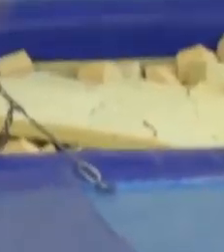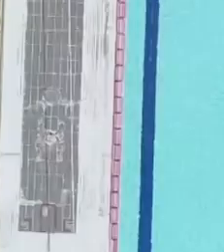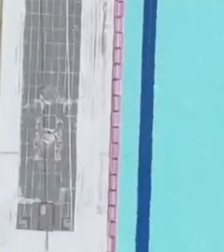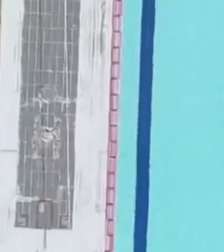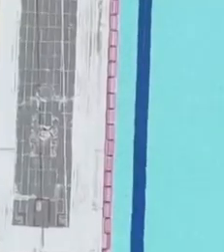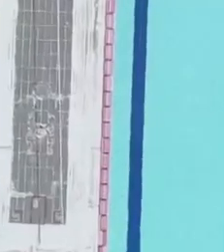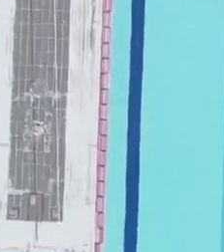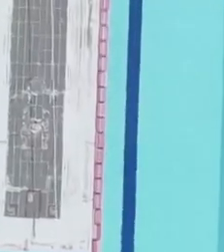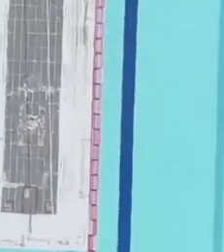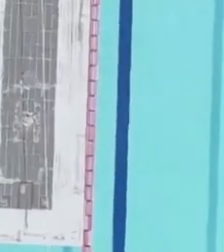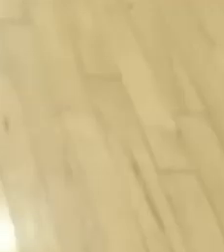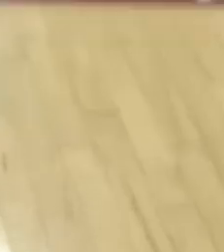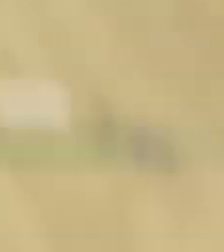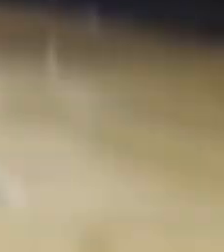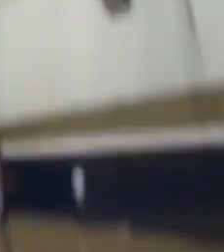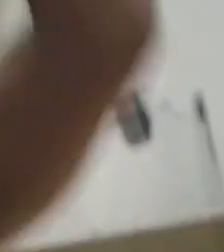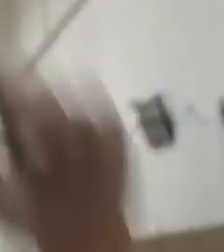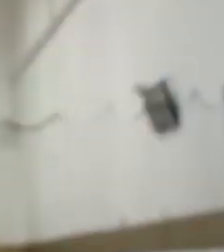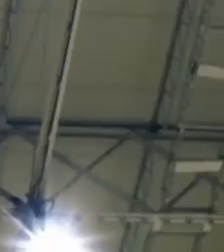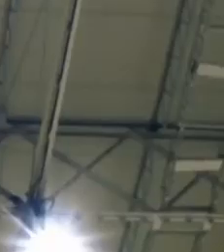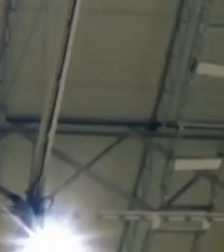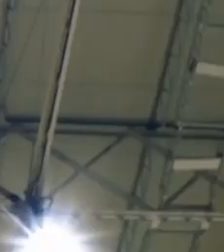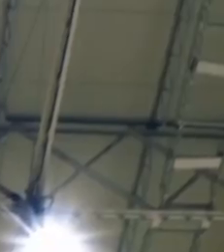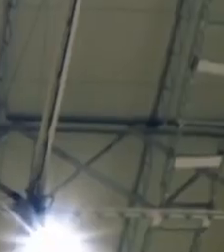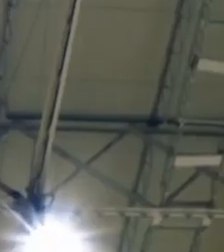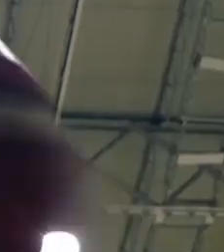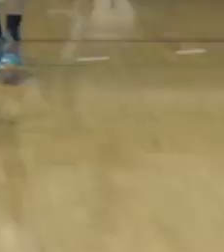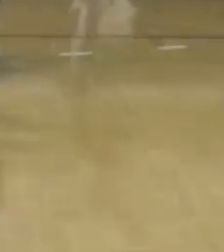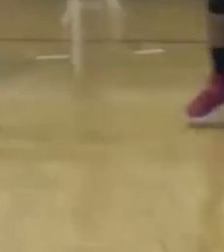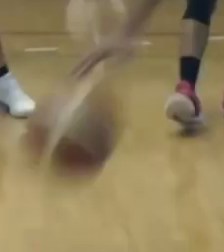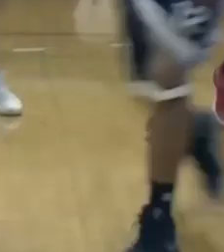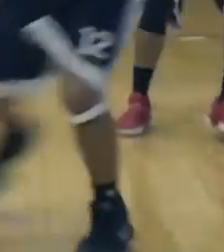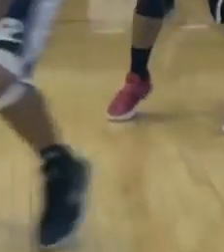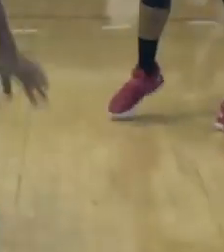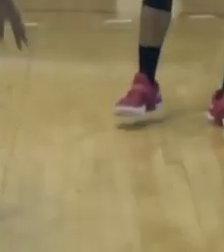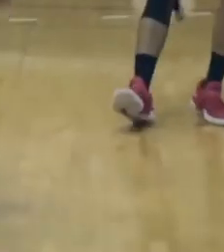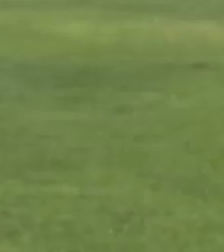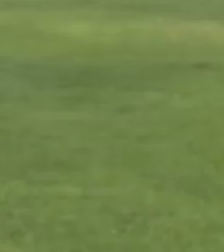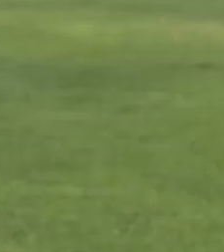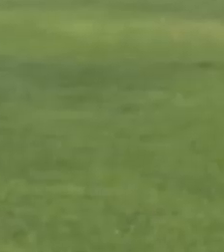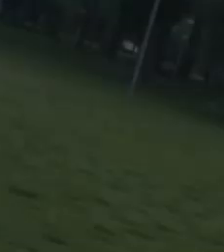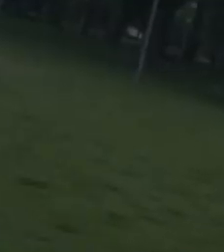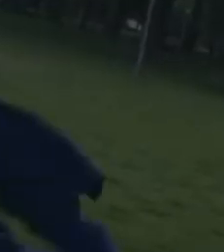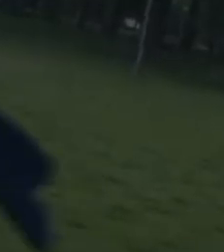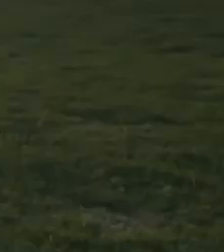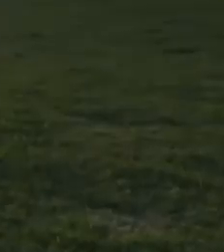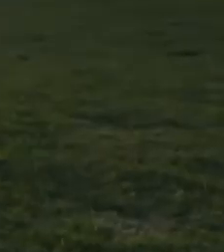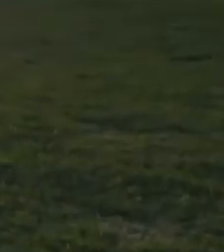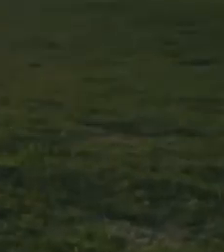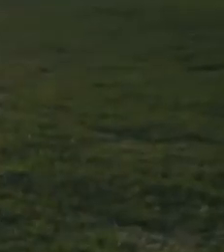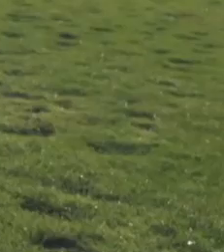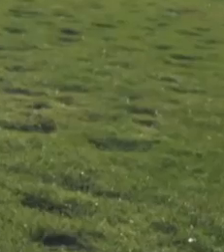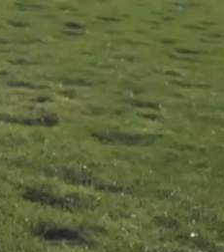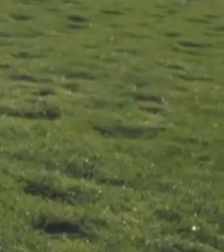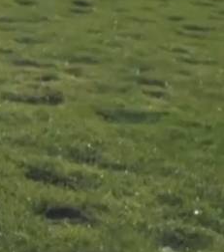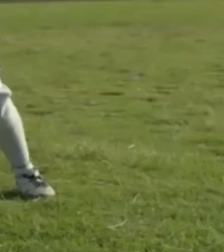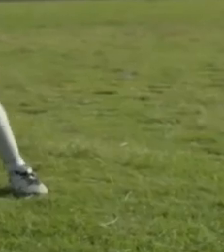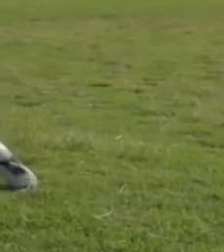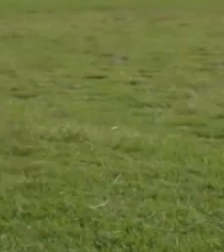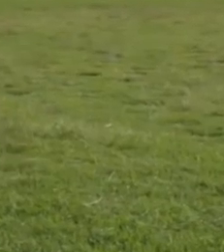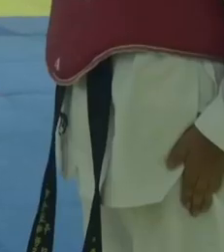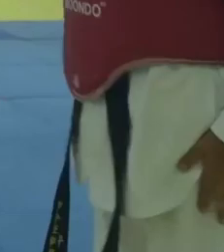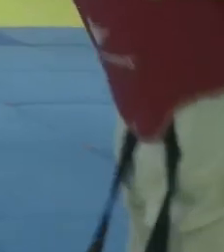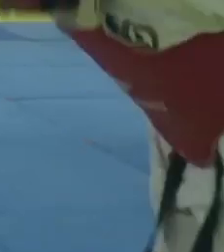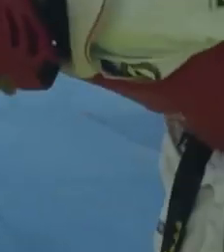ofrecemos más de 50 disciplinas deportivas para promover la salud fortalecer los valores sociales y favorece el desarrollo